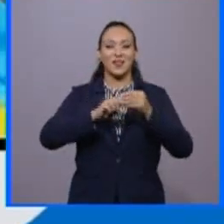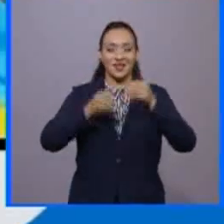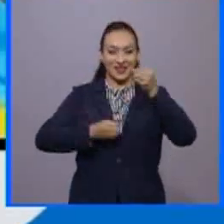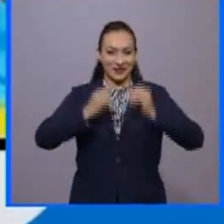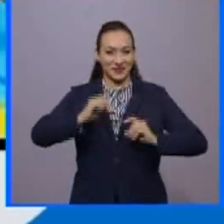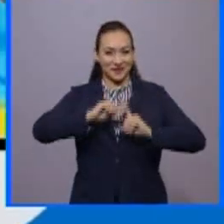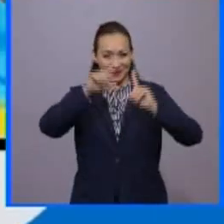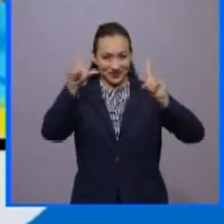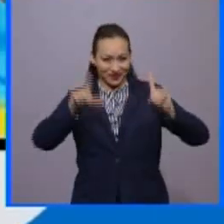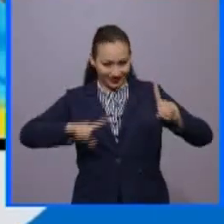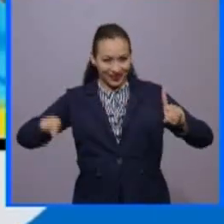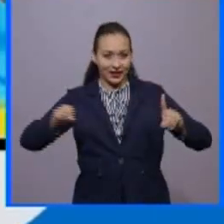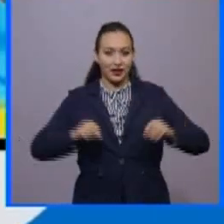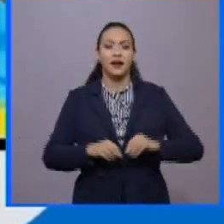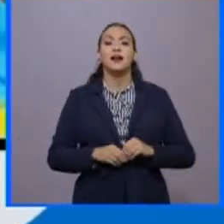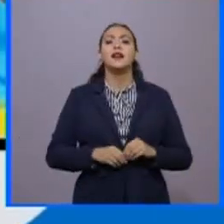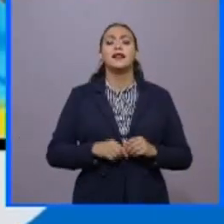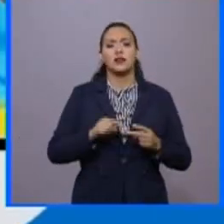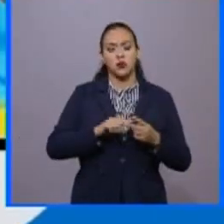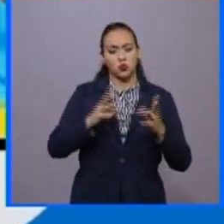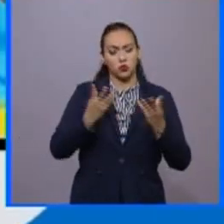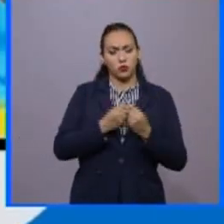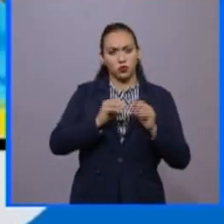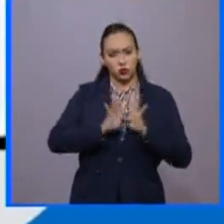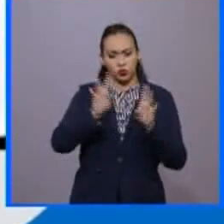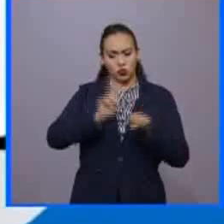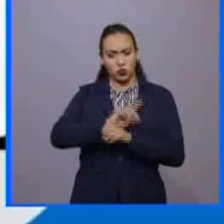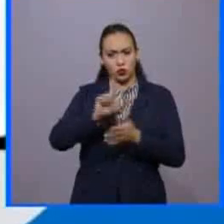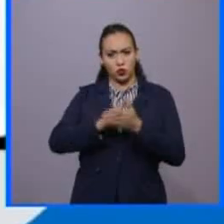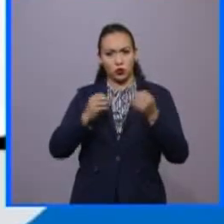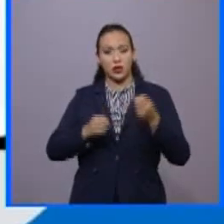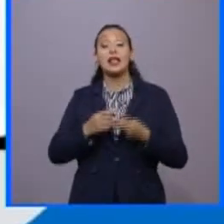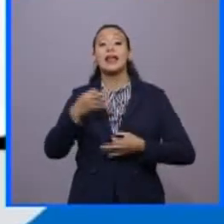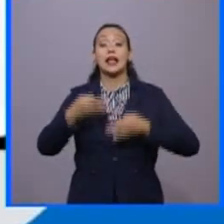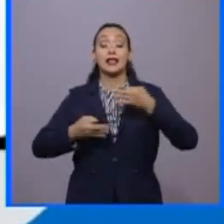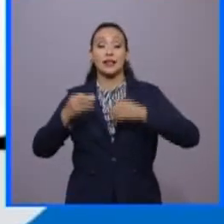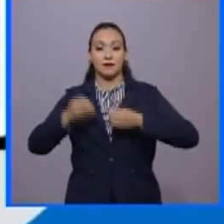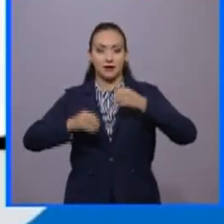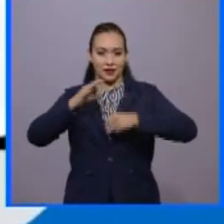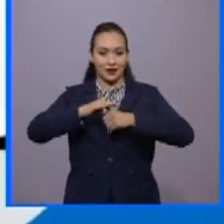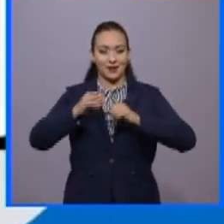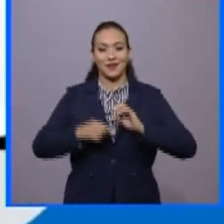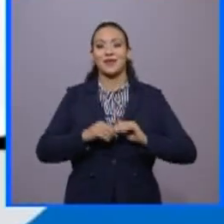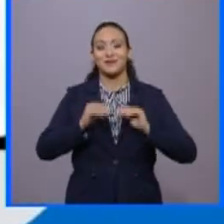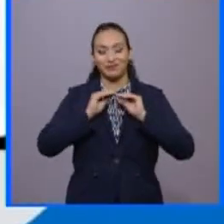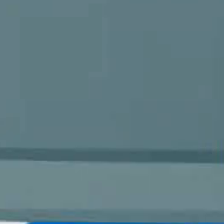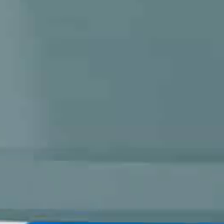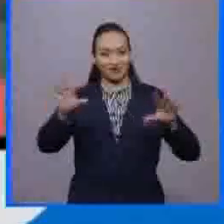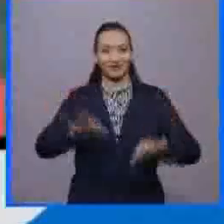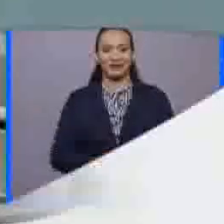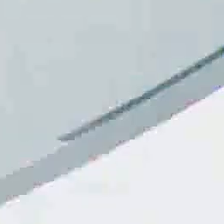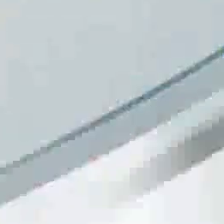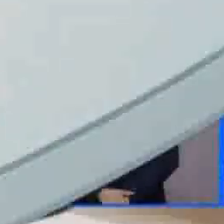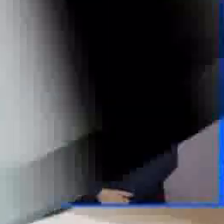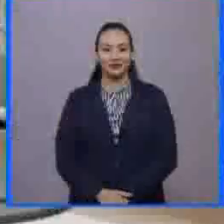Corte de Justicia de la Nación, el Consejo de la Judicatura Federal y el Tribunal Electoral.